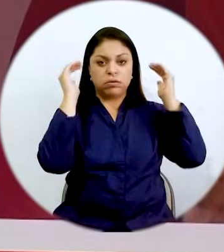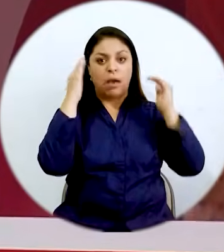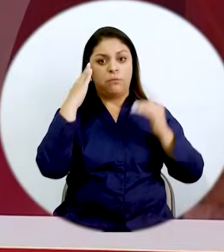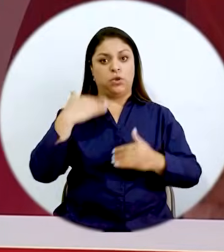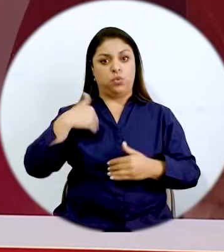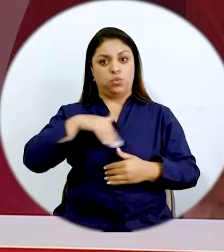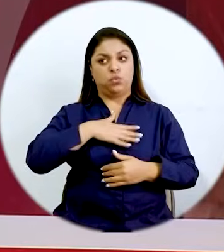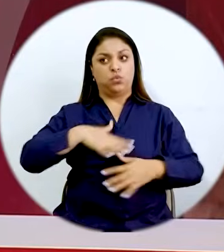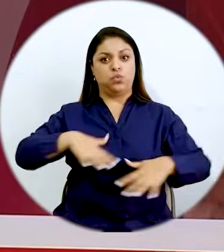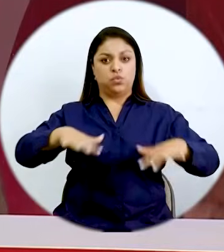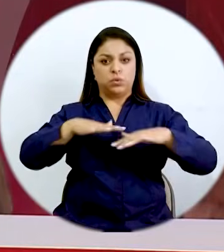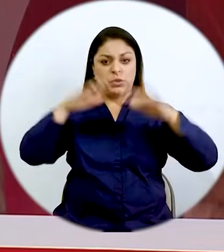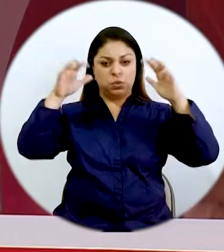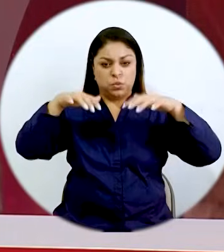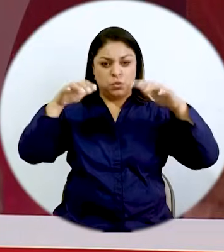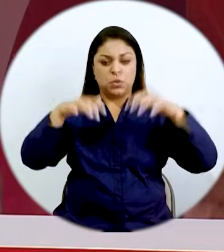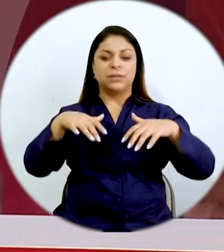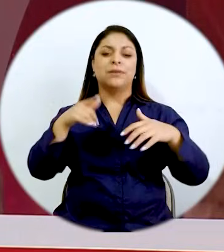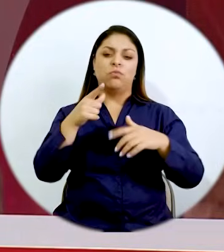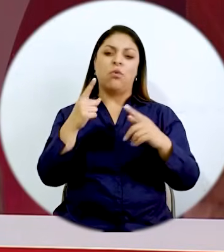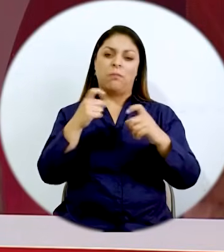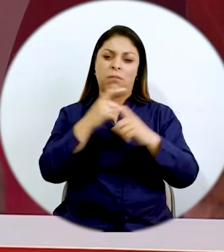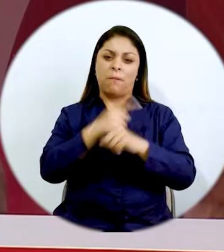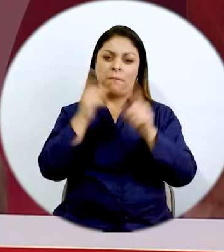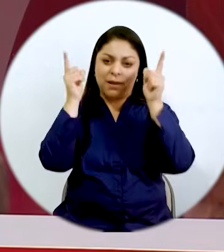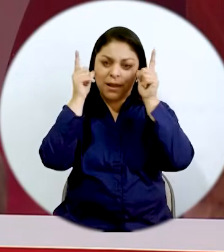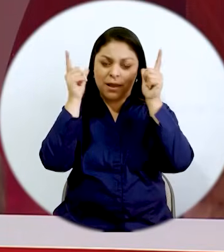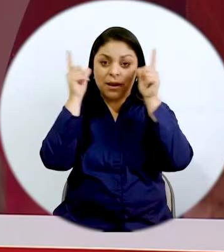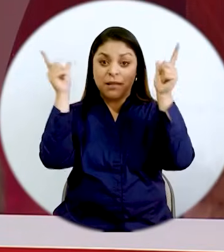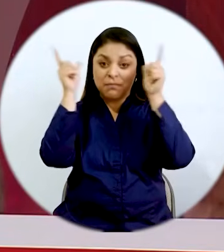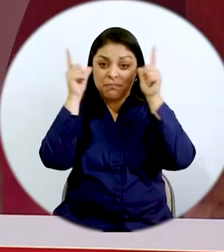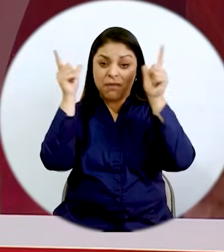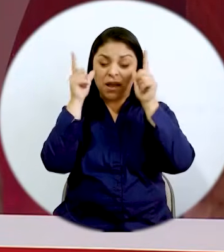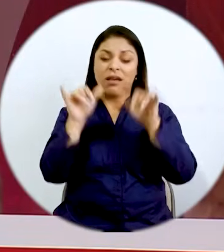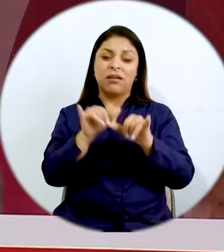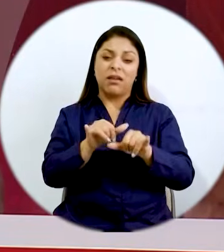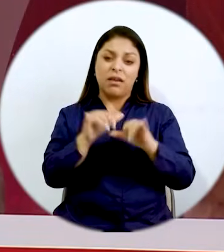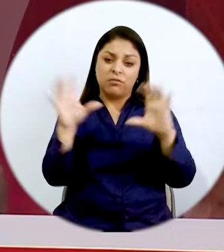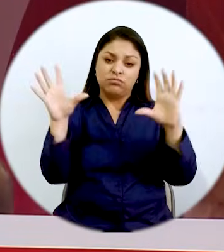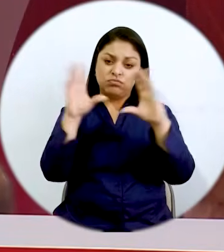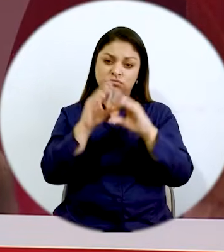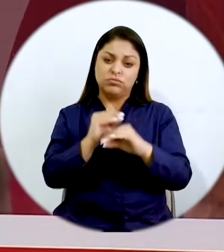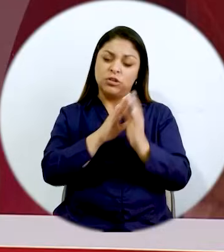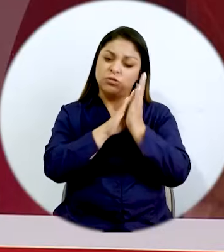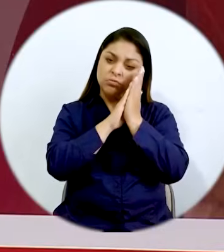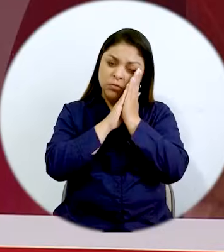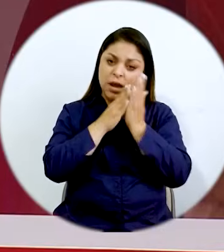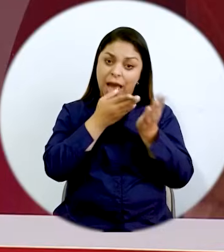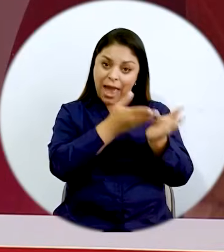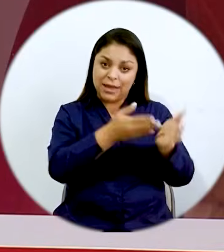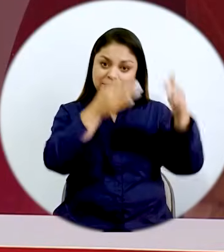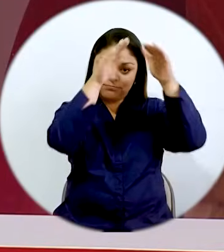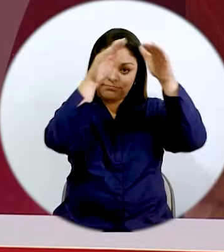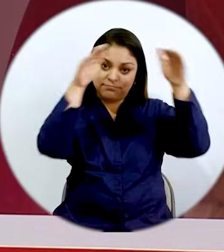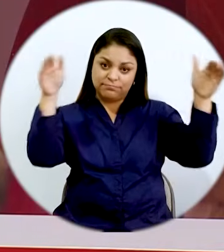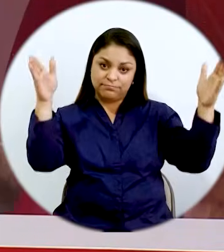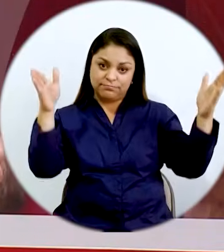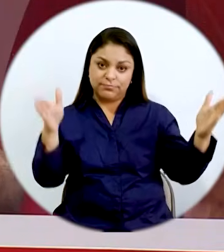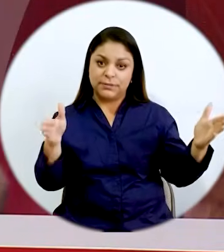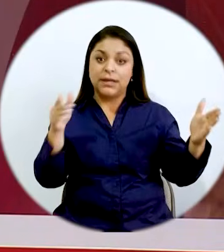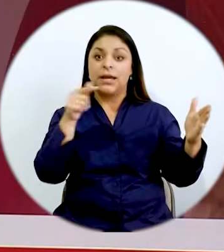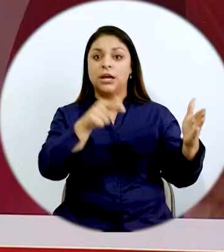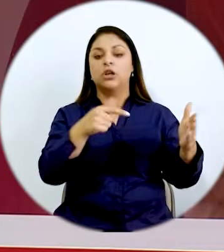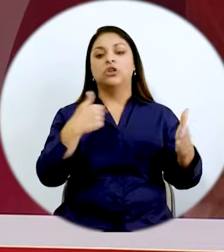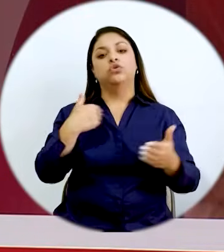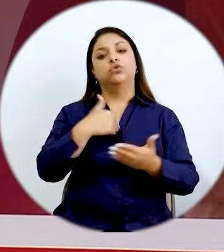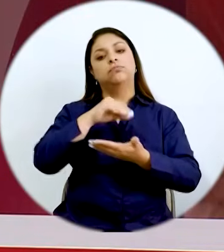noche es muy complicado para las vacas. Las vacas se quedan en la noche, durante la noche, durmiendo en el invernadero. Pero entonces